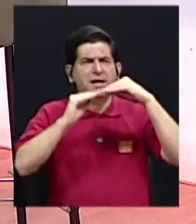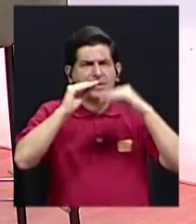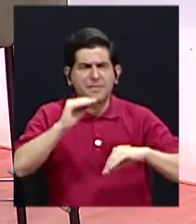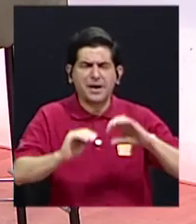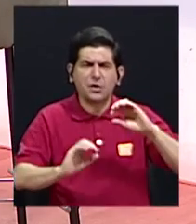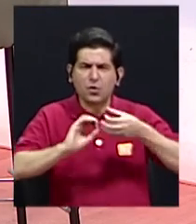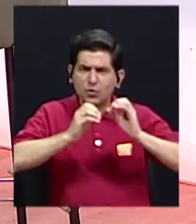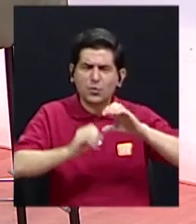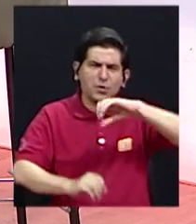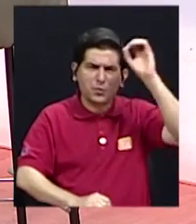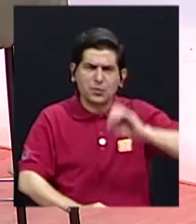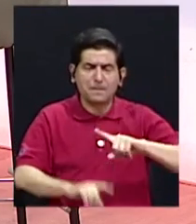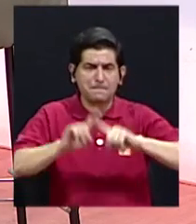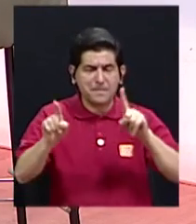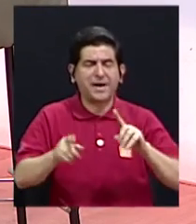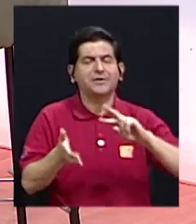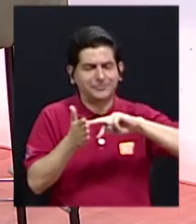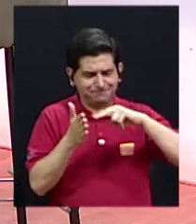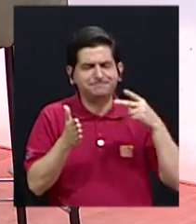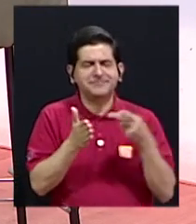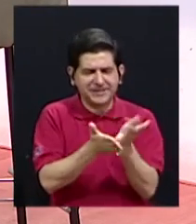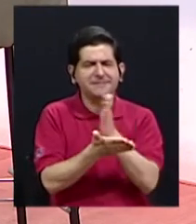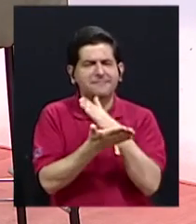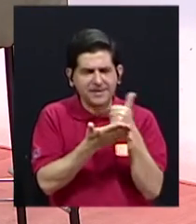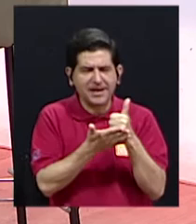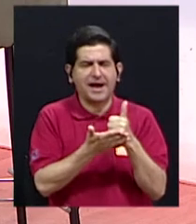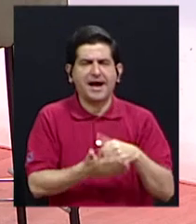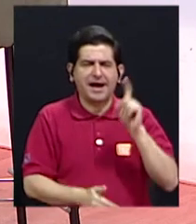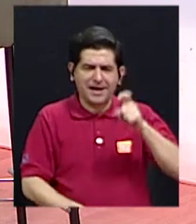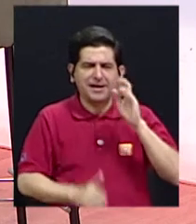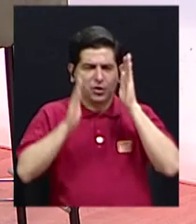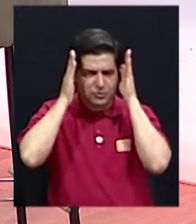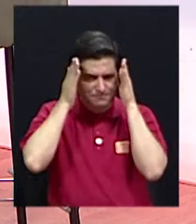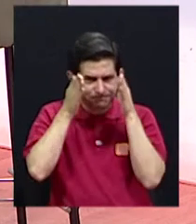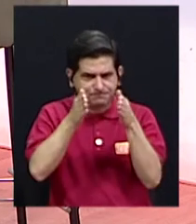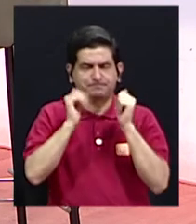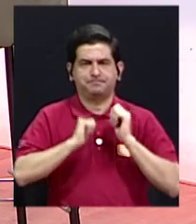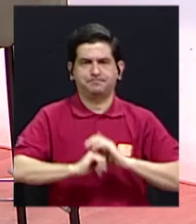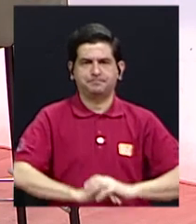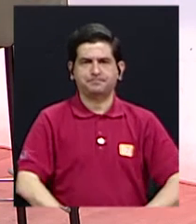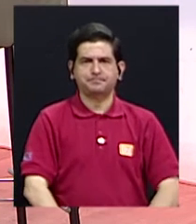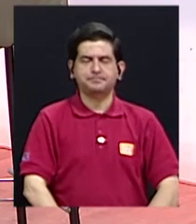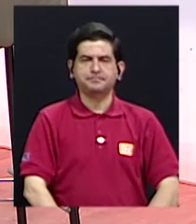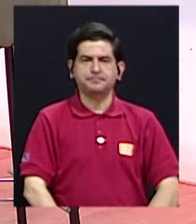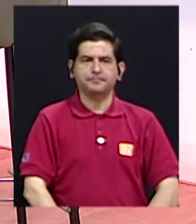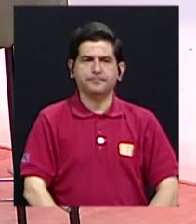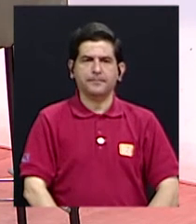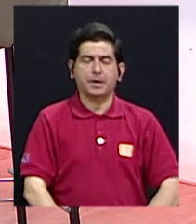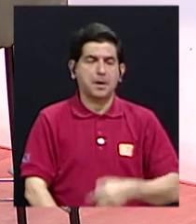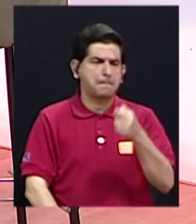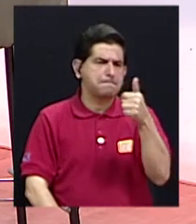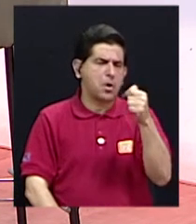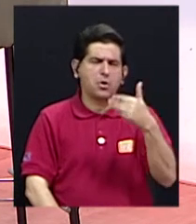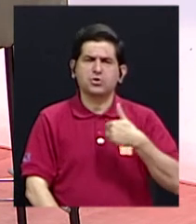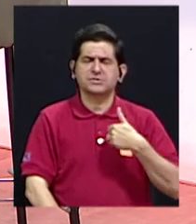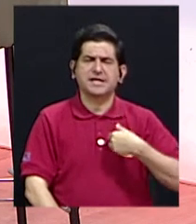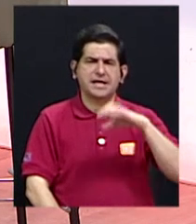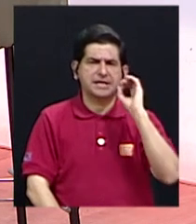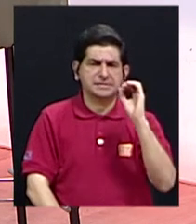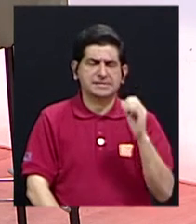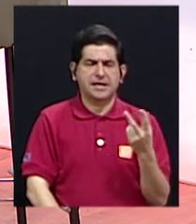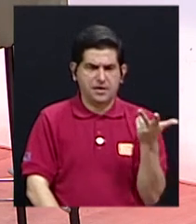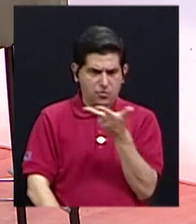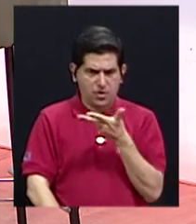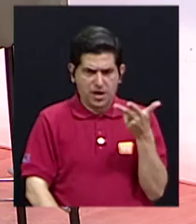pero también no dejan hacer algo que a lo que hay que ponerle atención verdad muy pocas tienen cero en los tres indicadores